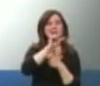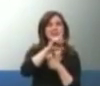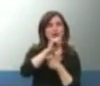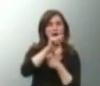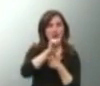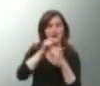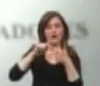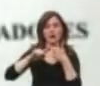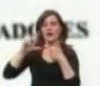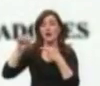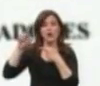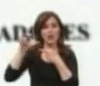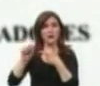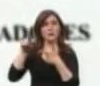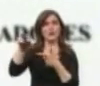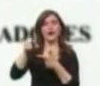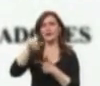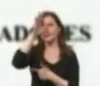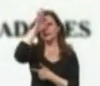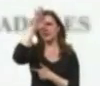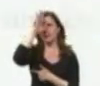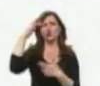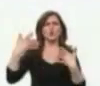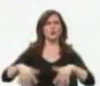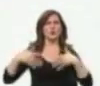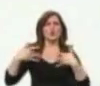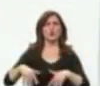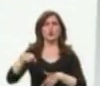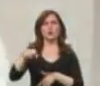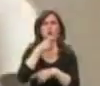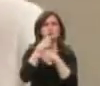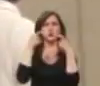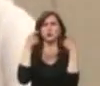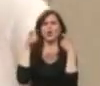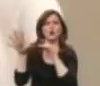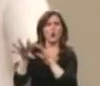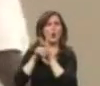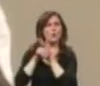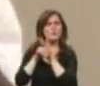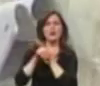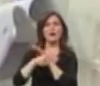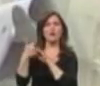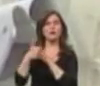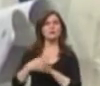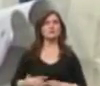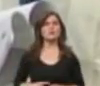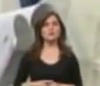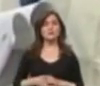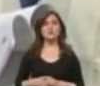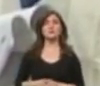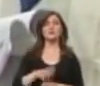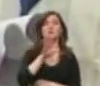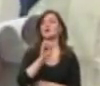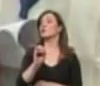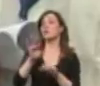en duda la legitimidad de la tesis de grado del entonces candidato a la vicepresidencia Jorge Glass, pues los exasambleístas aseguraban que al menos 50